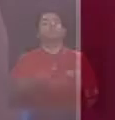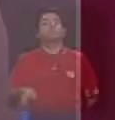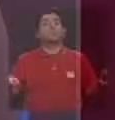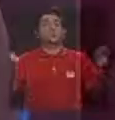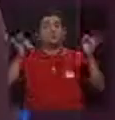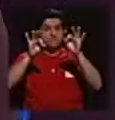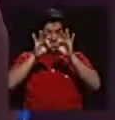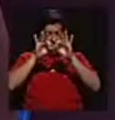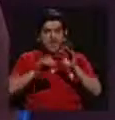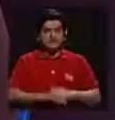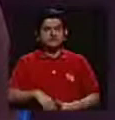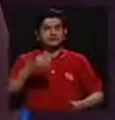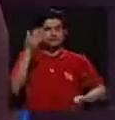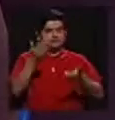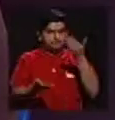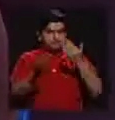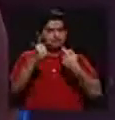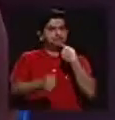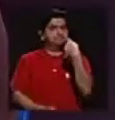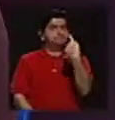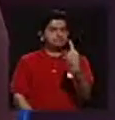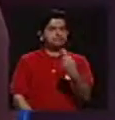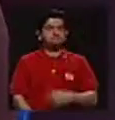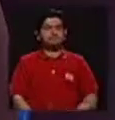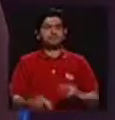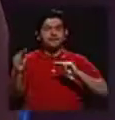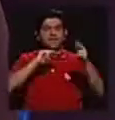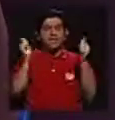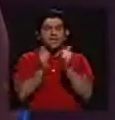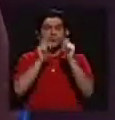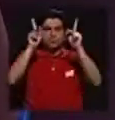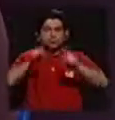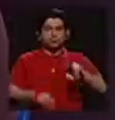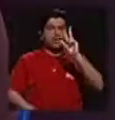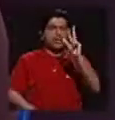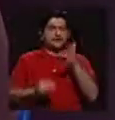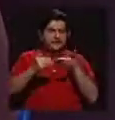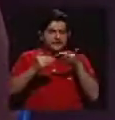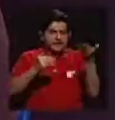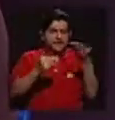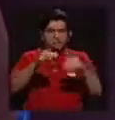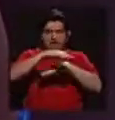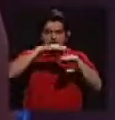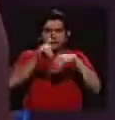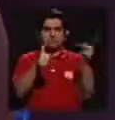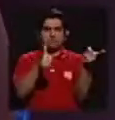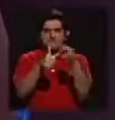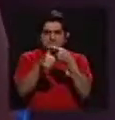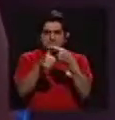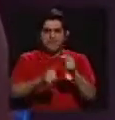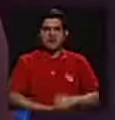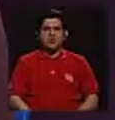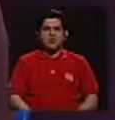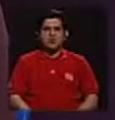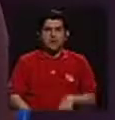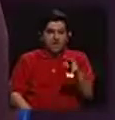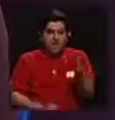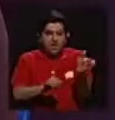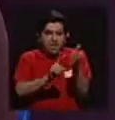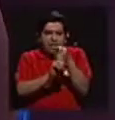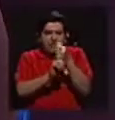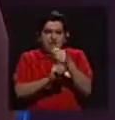importante quizás mencionar que la trata de personas tiene tres elementos fundamentales. El primero de ellos es la captación,